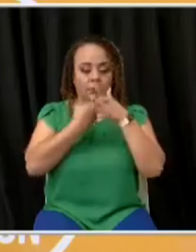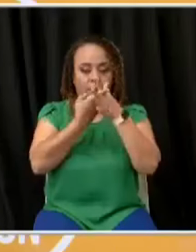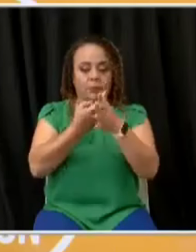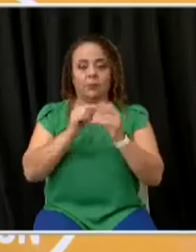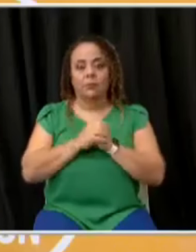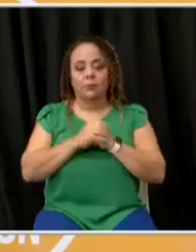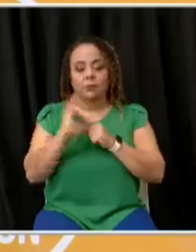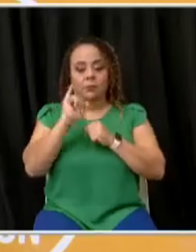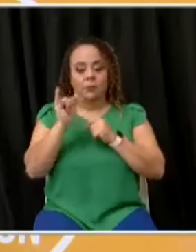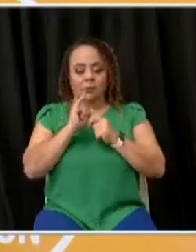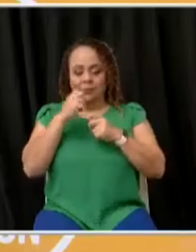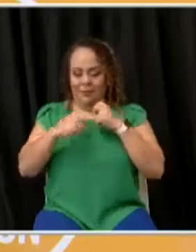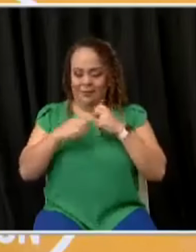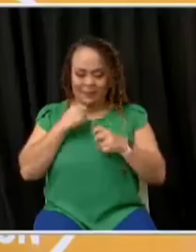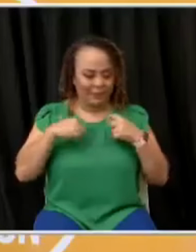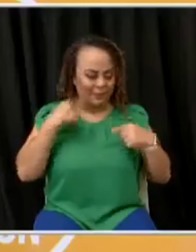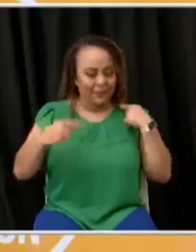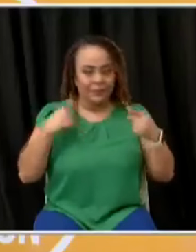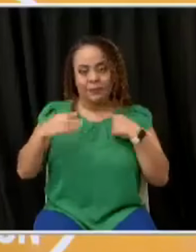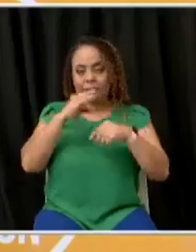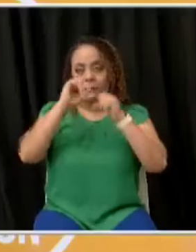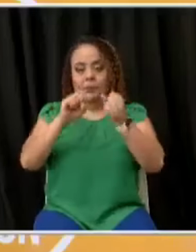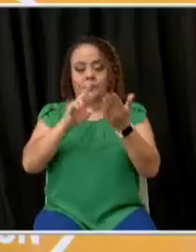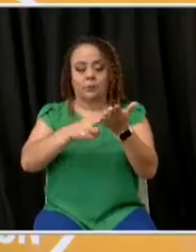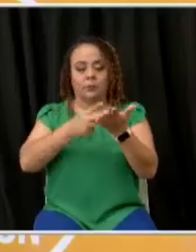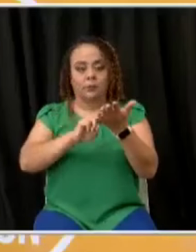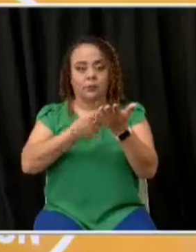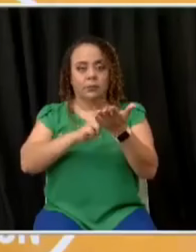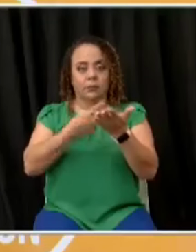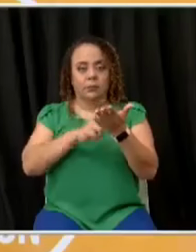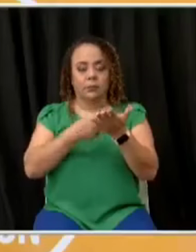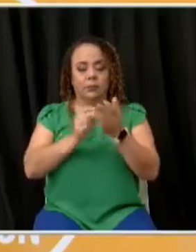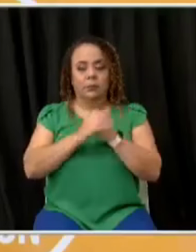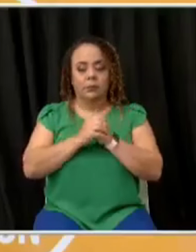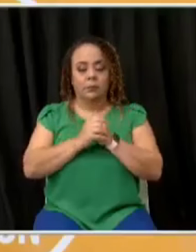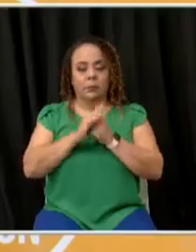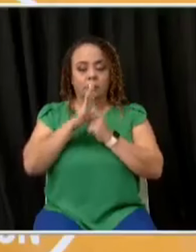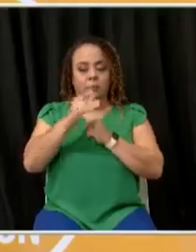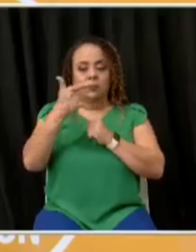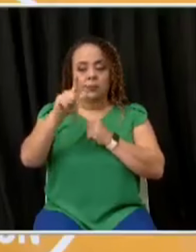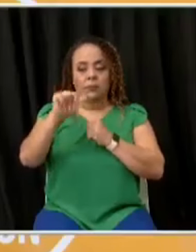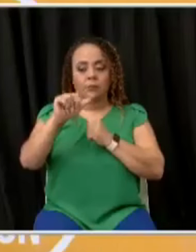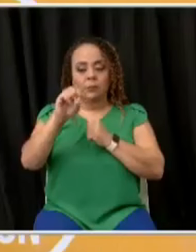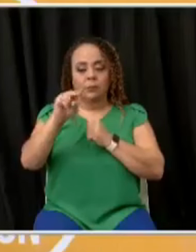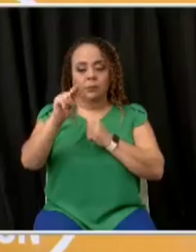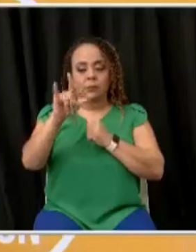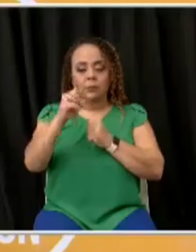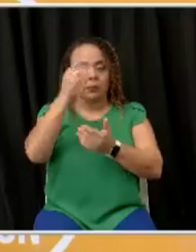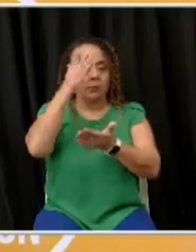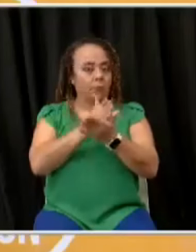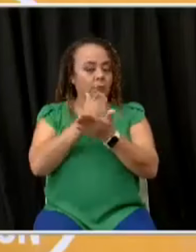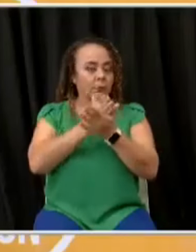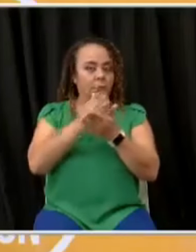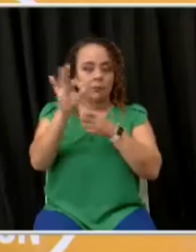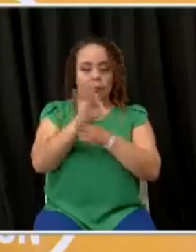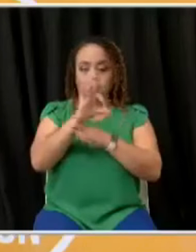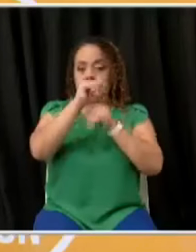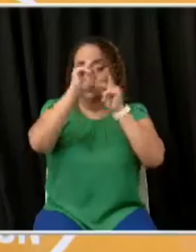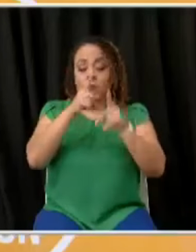en alteraciones en las que puede hasta convulsionar, sus glándulas sudoríparas dejan de funcionar y la persona se seca más